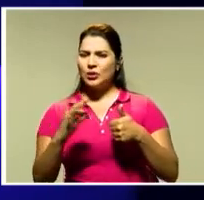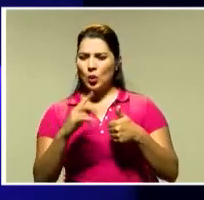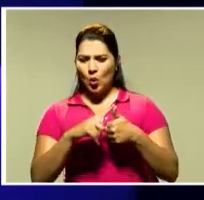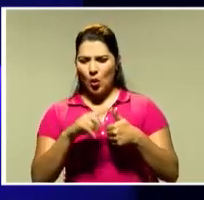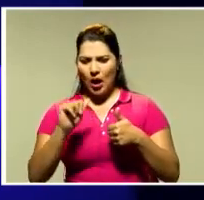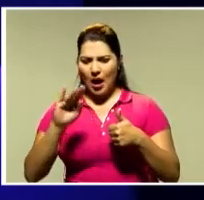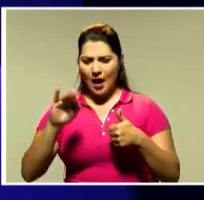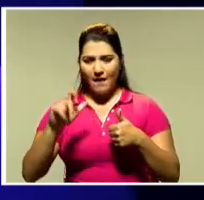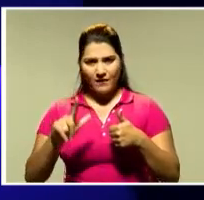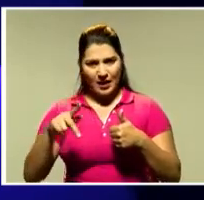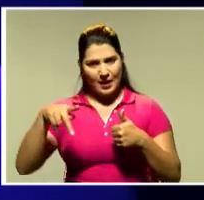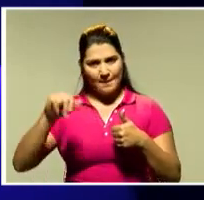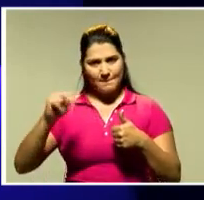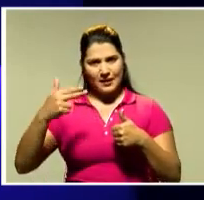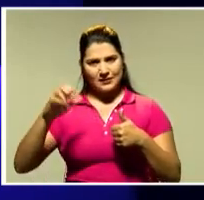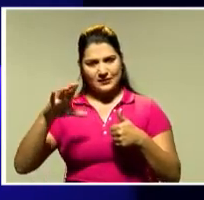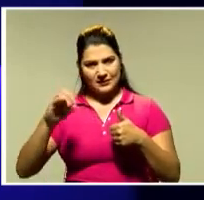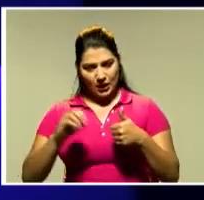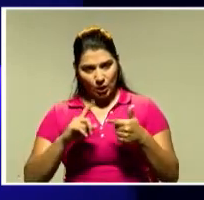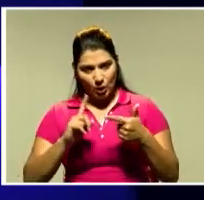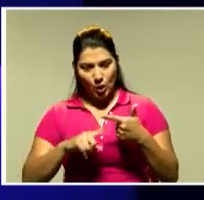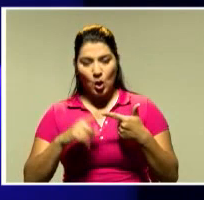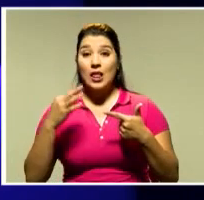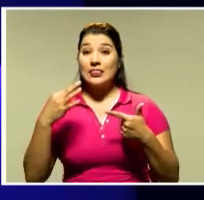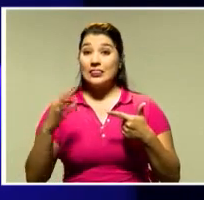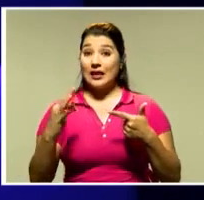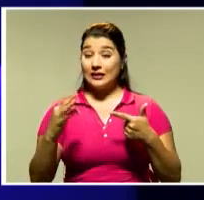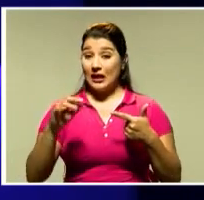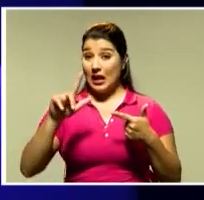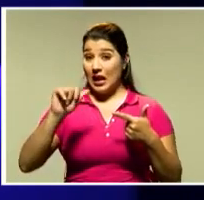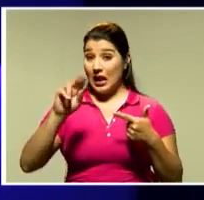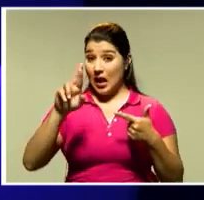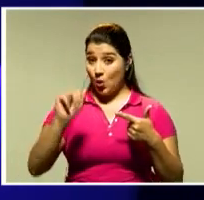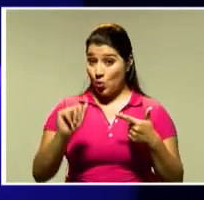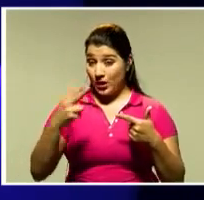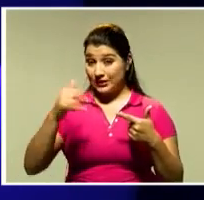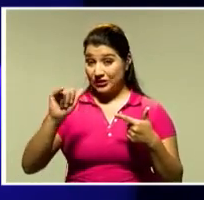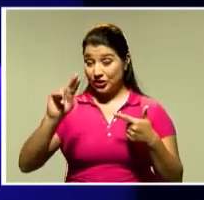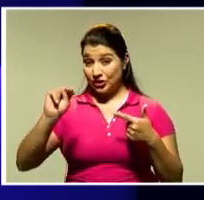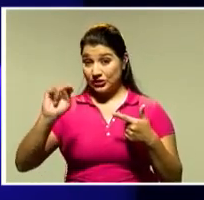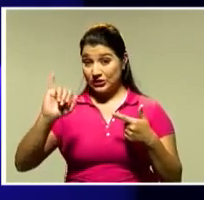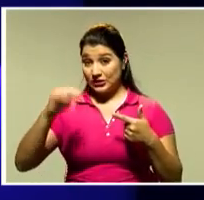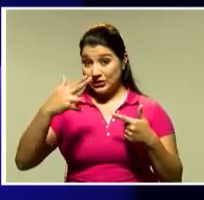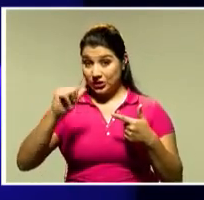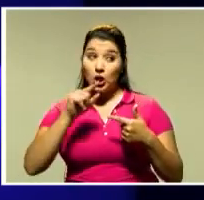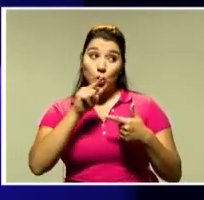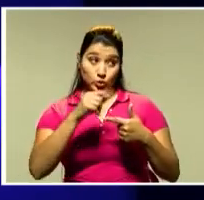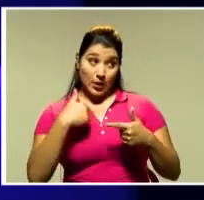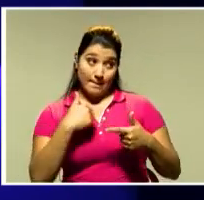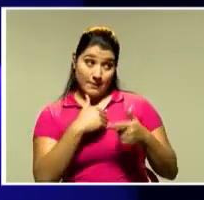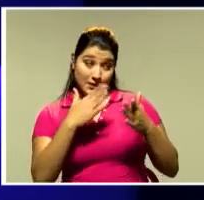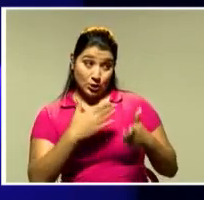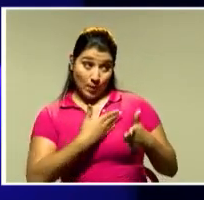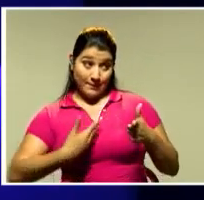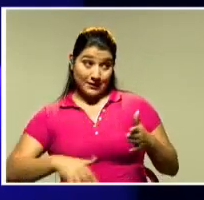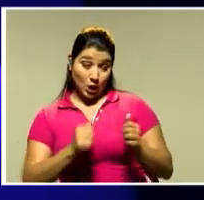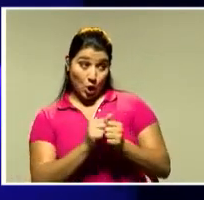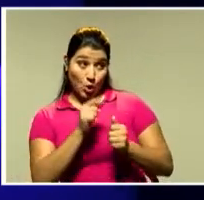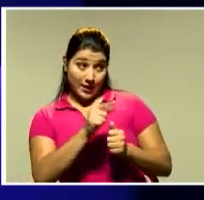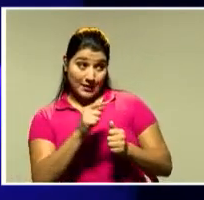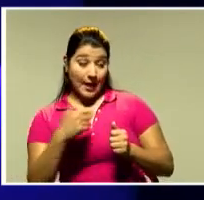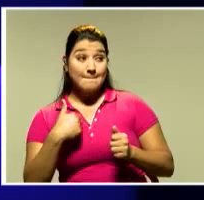lo había intentado Abel, don Abel Pacheco, lo había intentado doña Laura Chinchilla, del cual usted fue ministro de la Presidencia y de